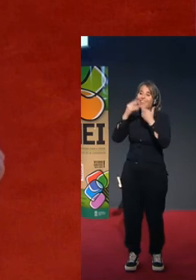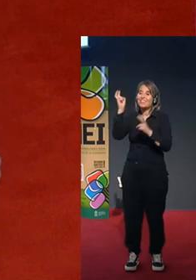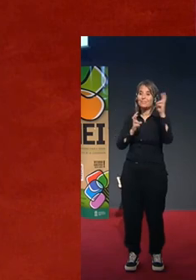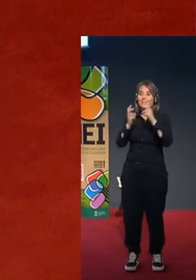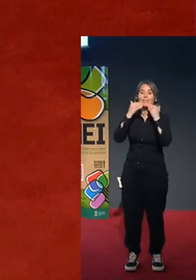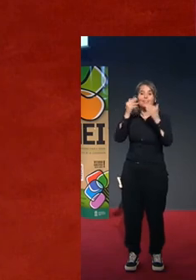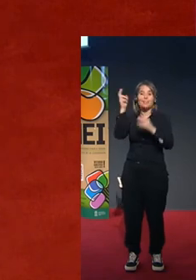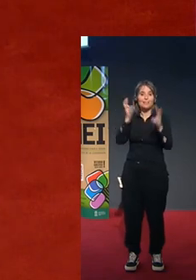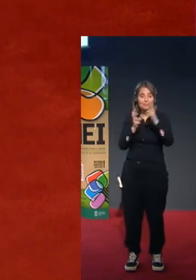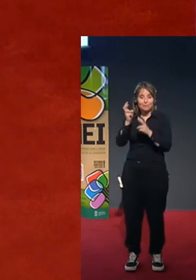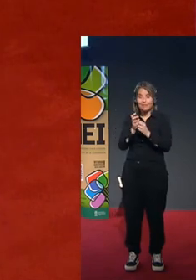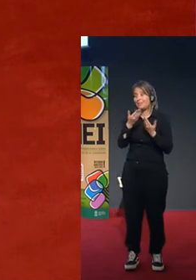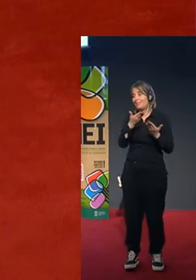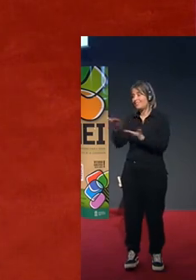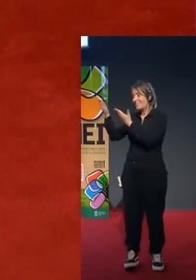eta